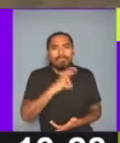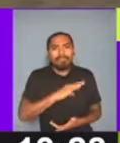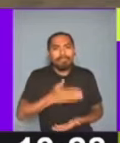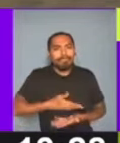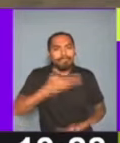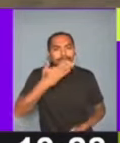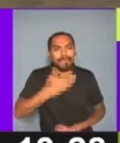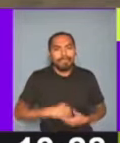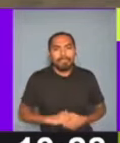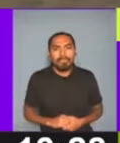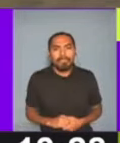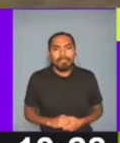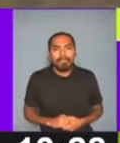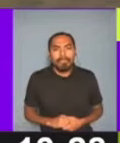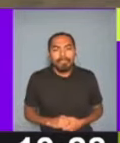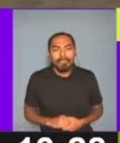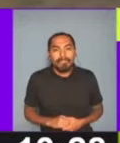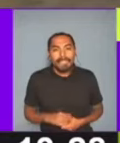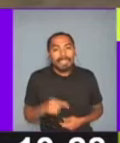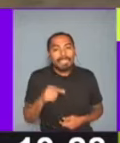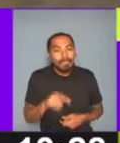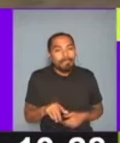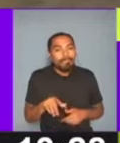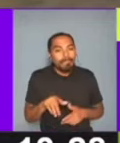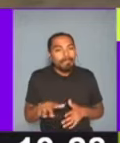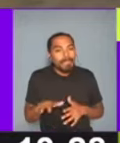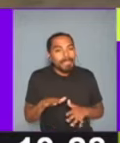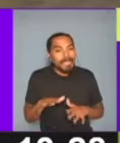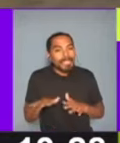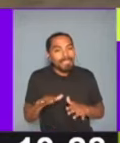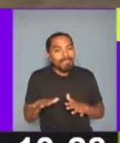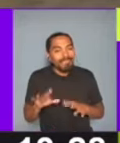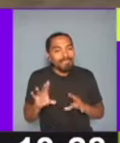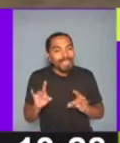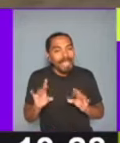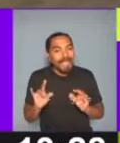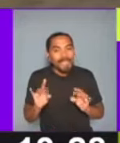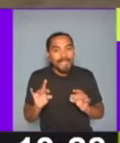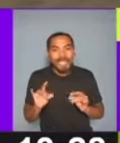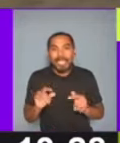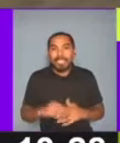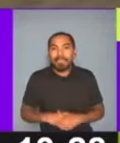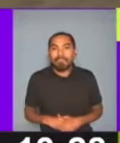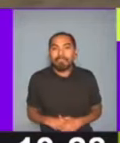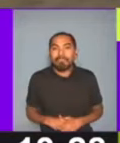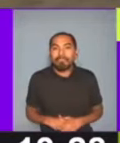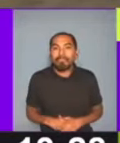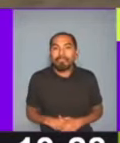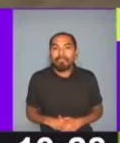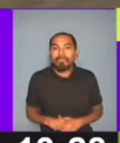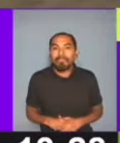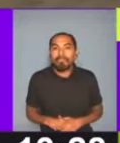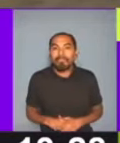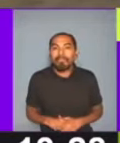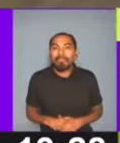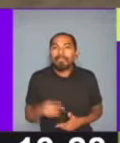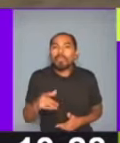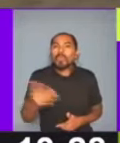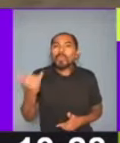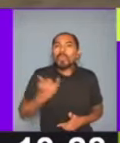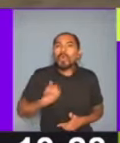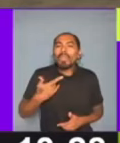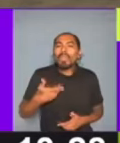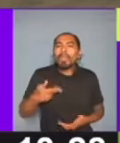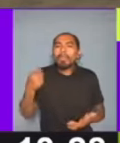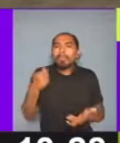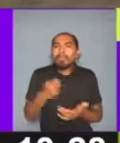verano. Así que el panorama no es nada alentador, por eso se hablaba de una posibilidad de tener un pago extraordinario con